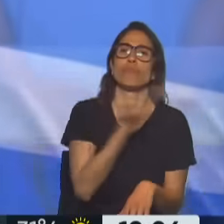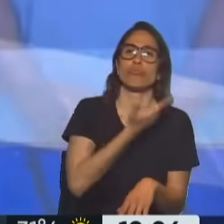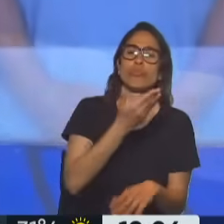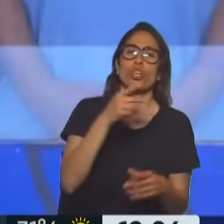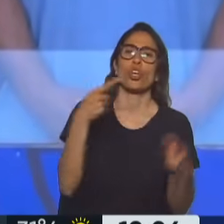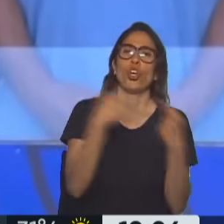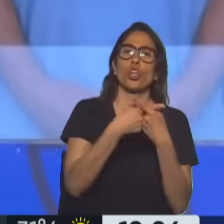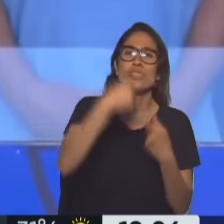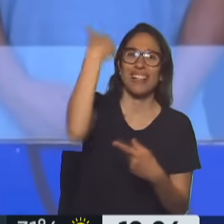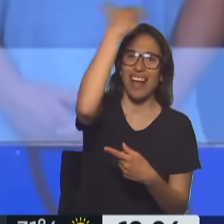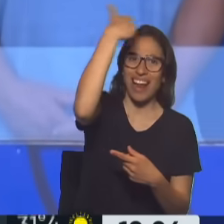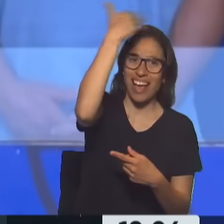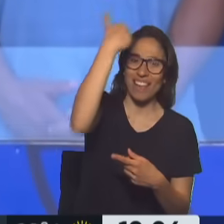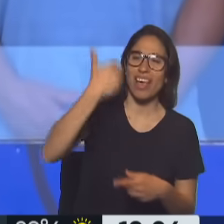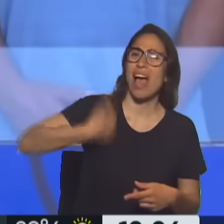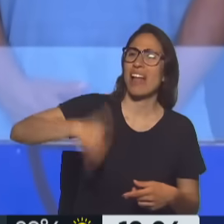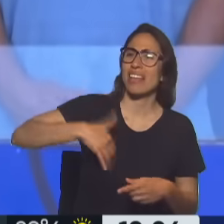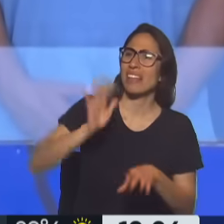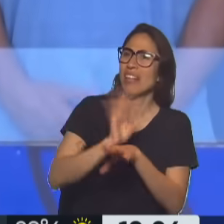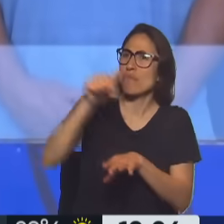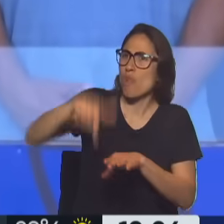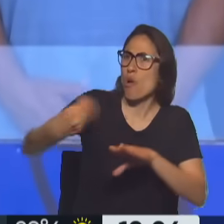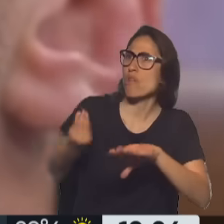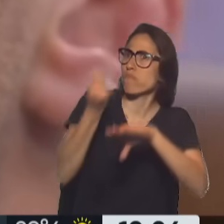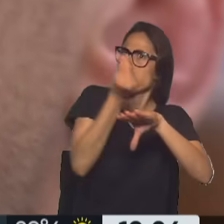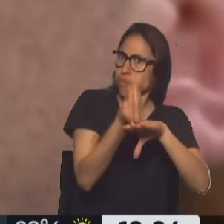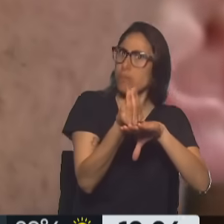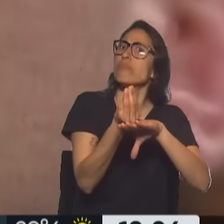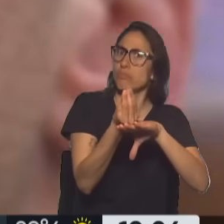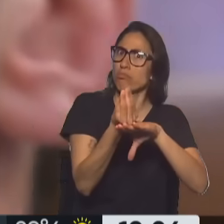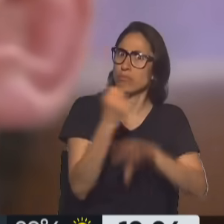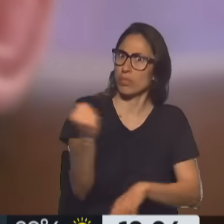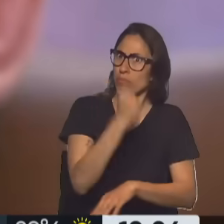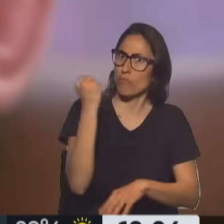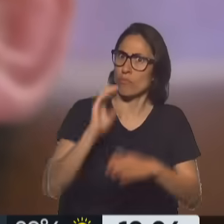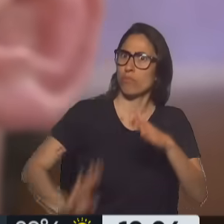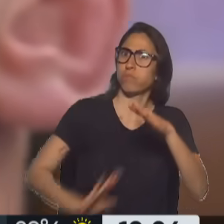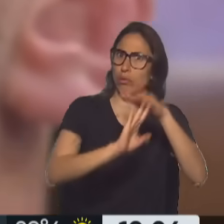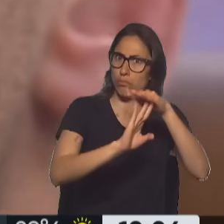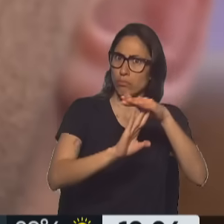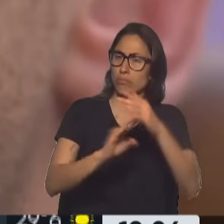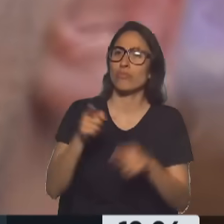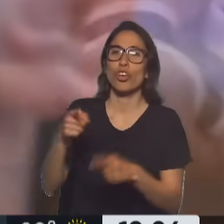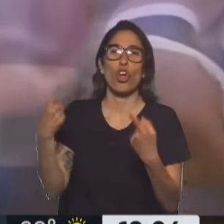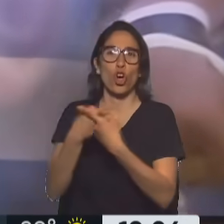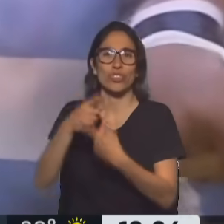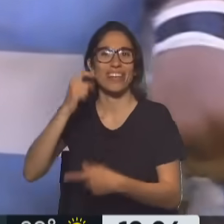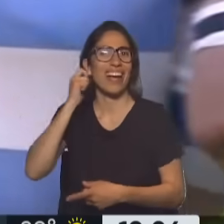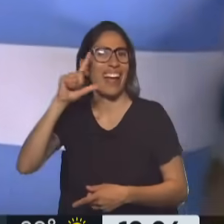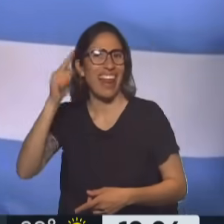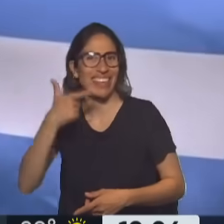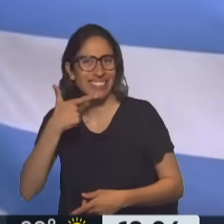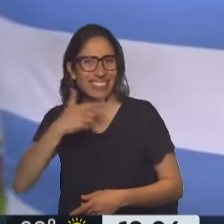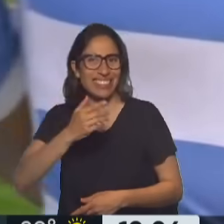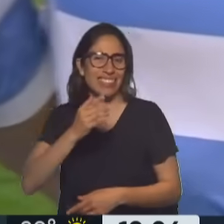campeón del mundo. Argentina está en un lugar de privilegio, Daniel, hoy, después de esta victoria ante Gales. Ha quedado una vez más entre los cuatro mejores equipos